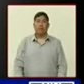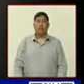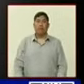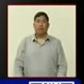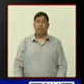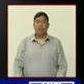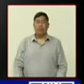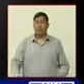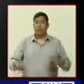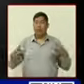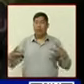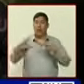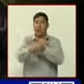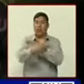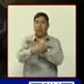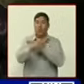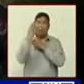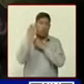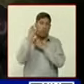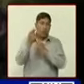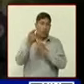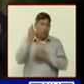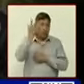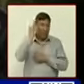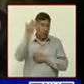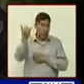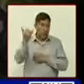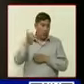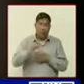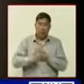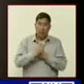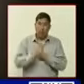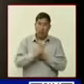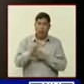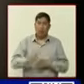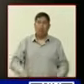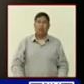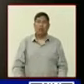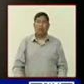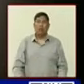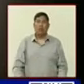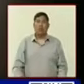Hemos cortado la vía de forma inmediata, toda vez de que constituía un riesgo.